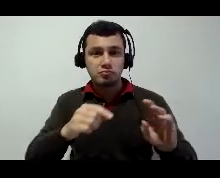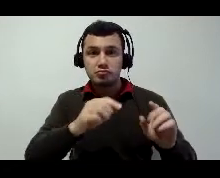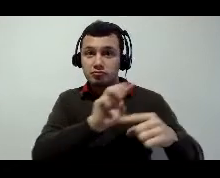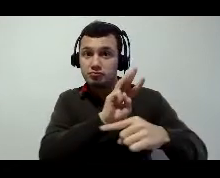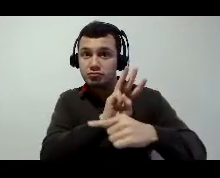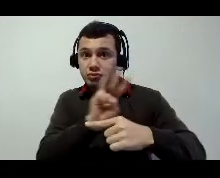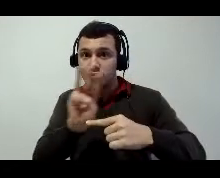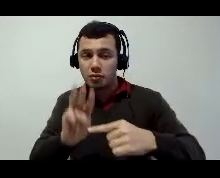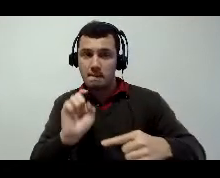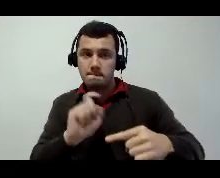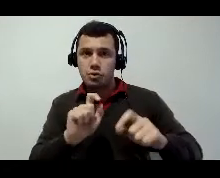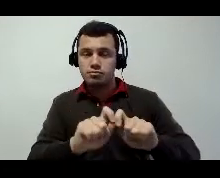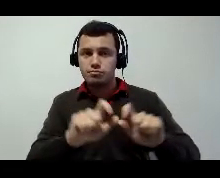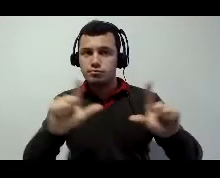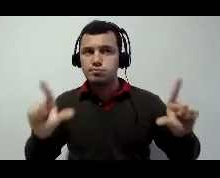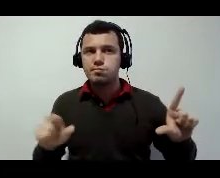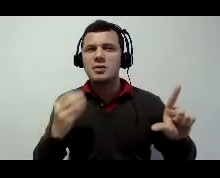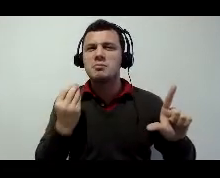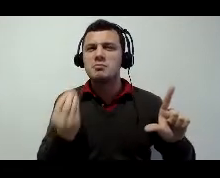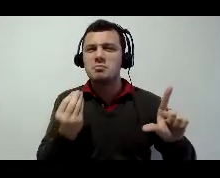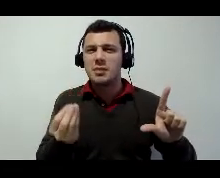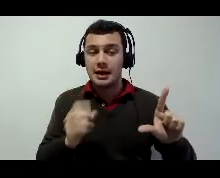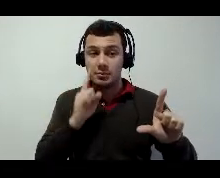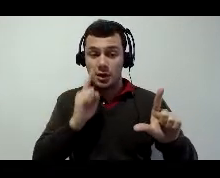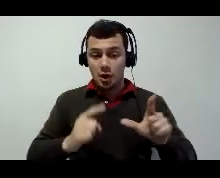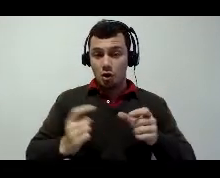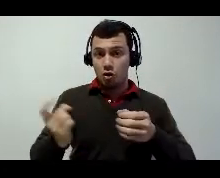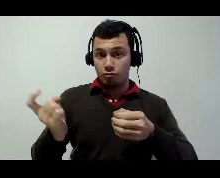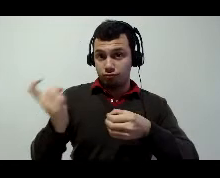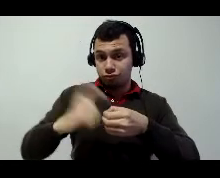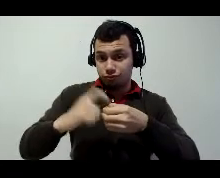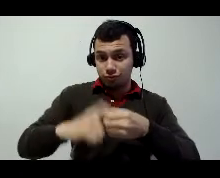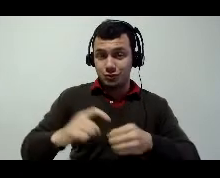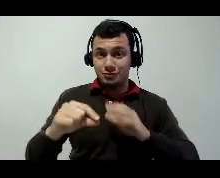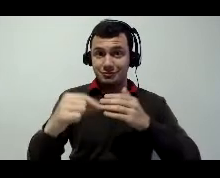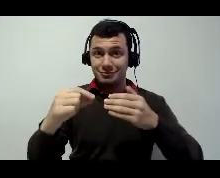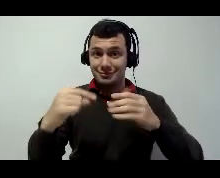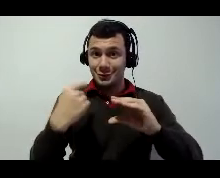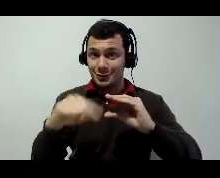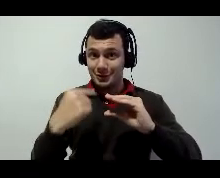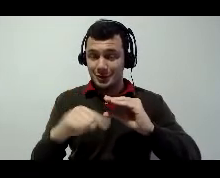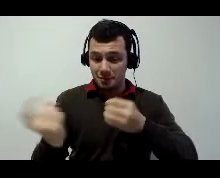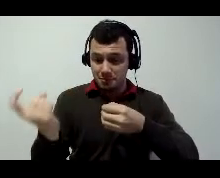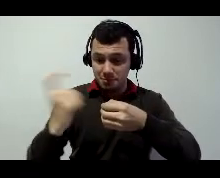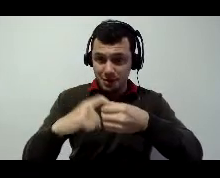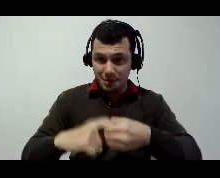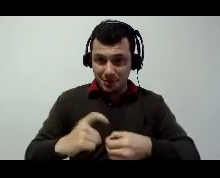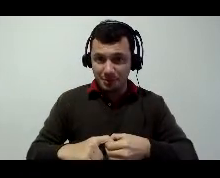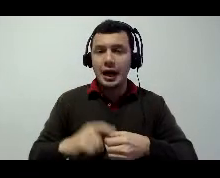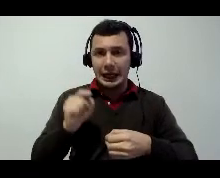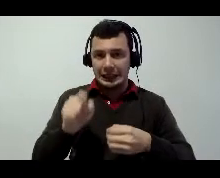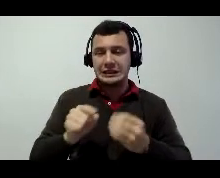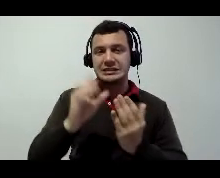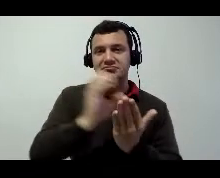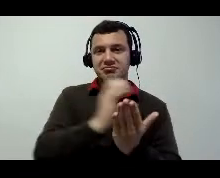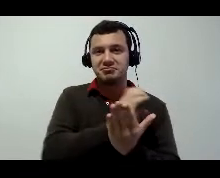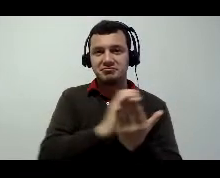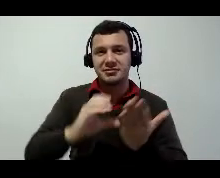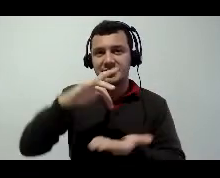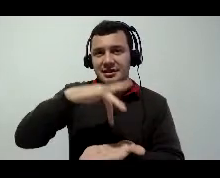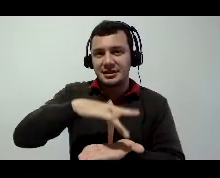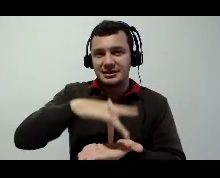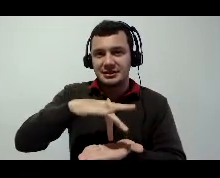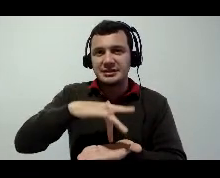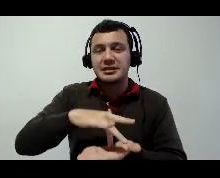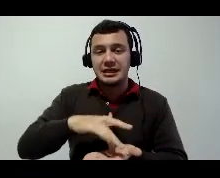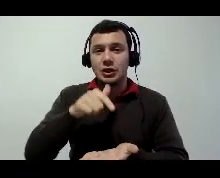las memorias de este evento a los correos electrónicos registrados y generar el certificado de asistencia, el cual estará disponible en nuestro sitio web de ARL